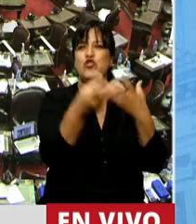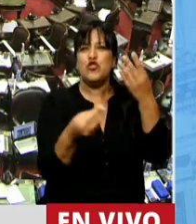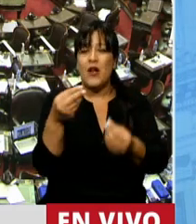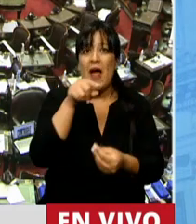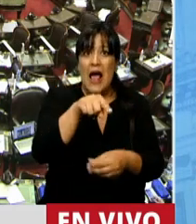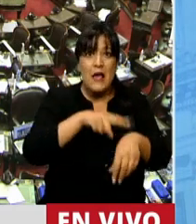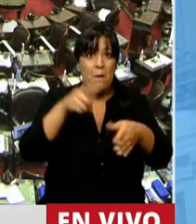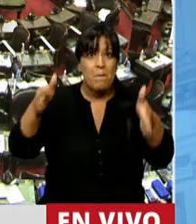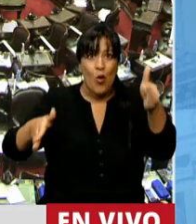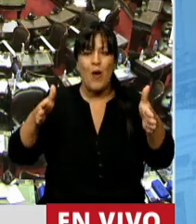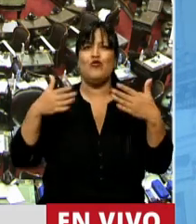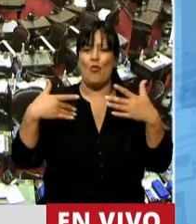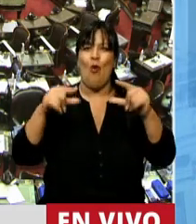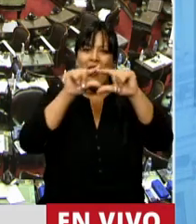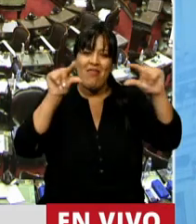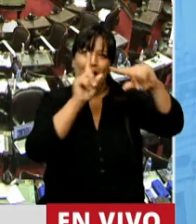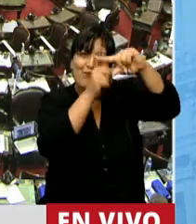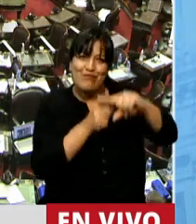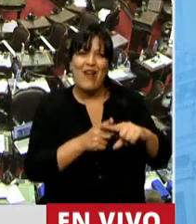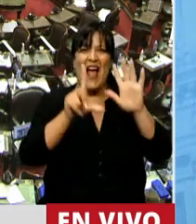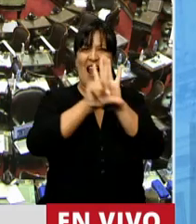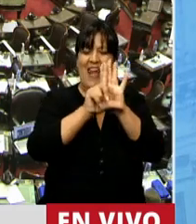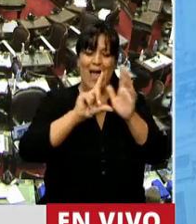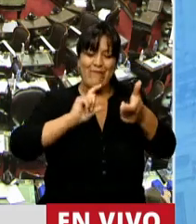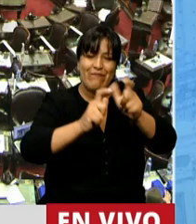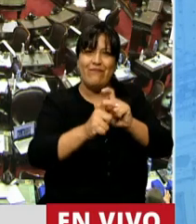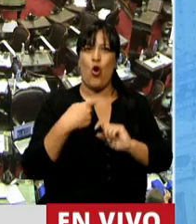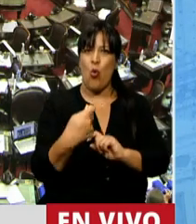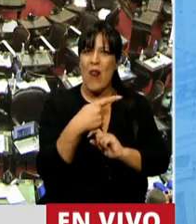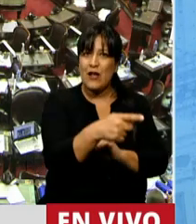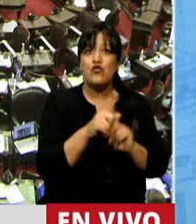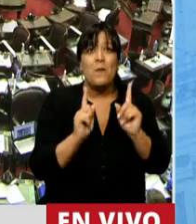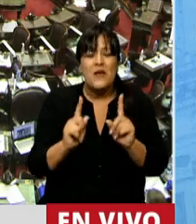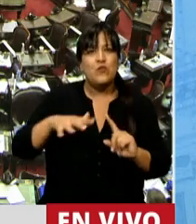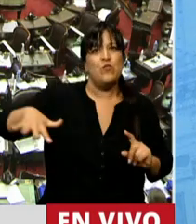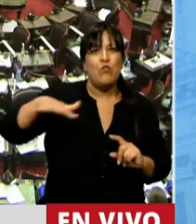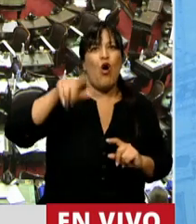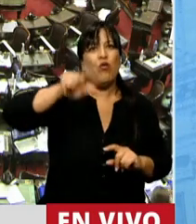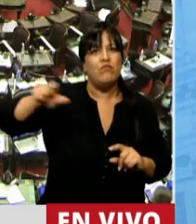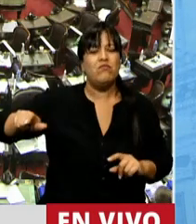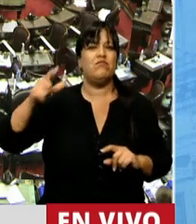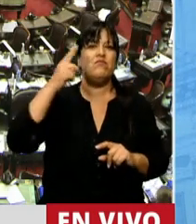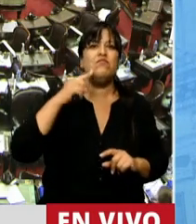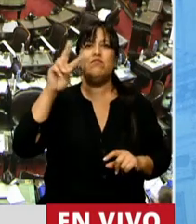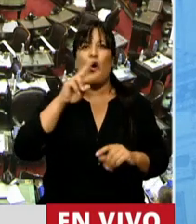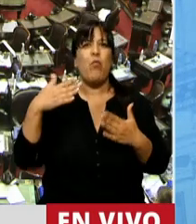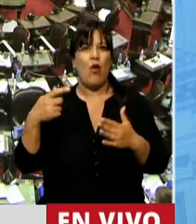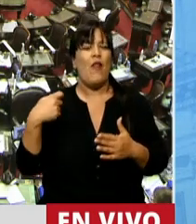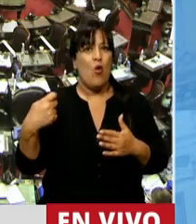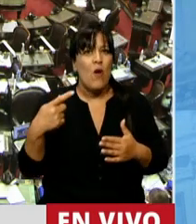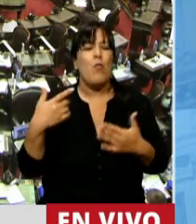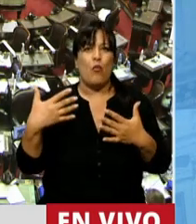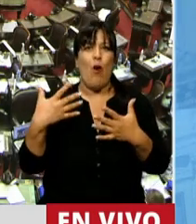ese periodo que pudimos tener una fórmula, una ley de movilidad jubilatoria, para que los jubilados y jubiladas participasen de los frutos del